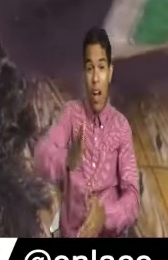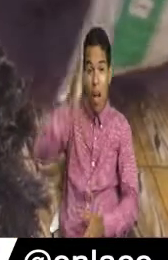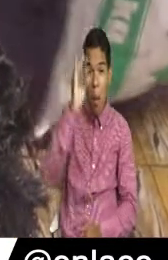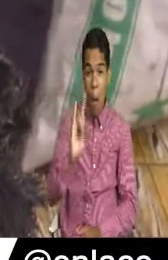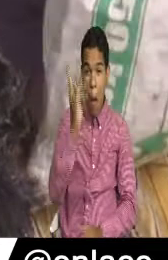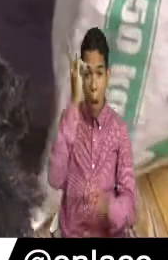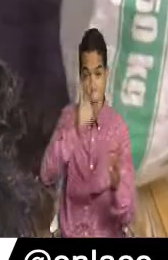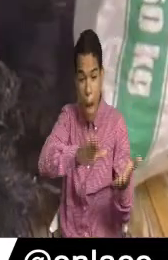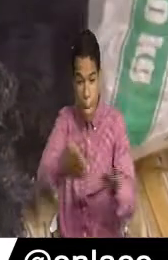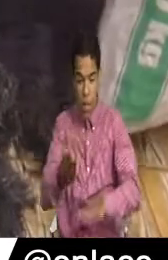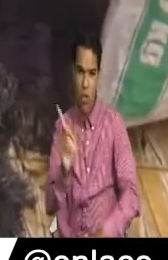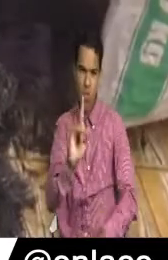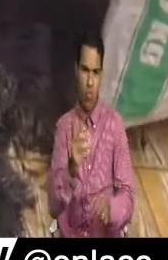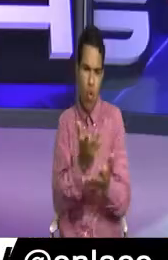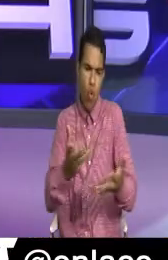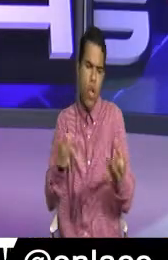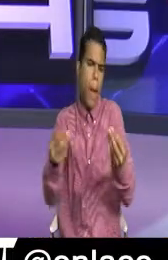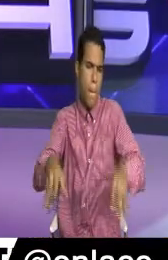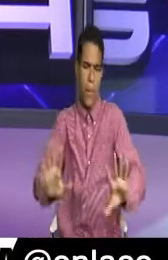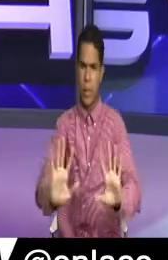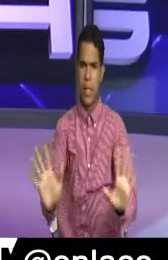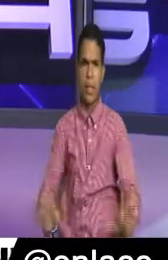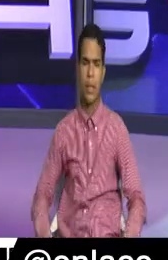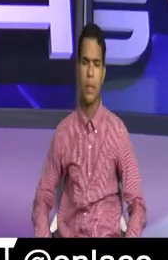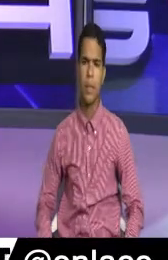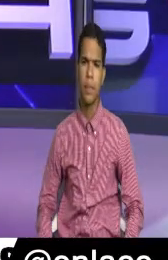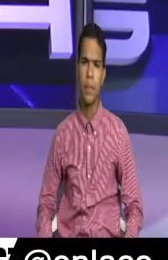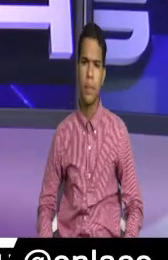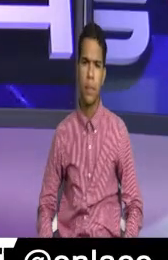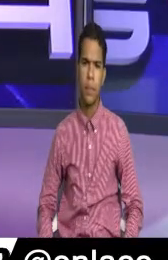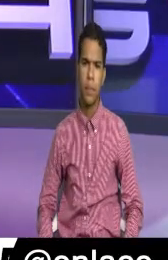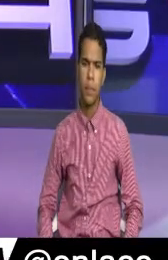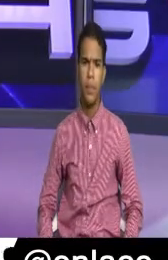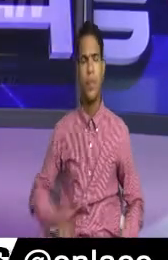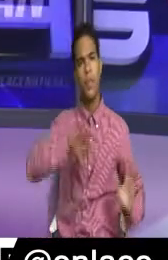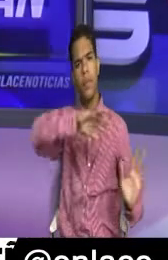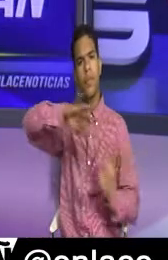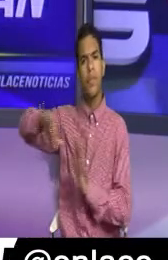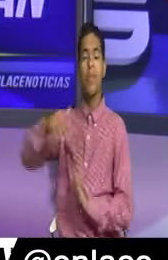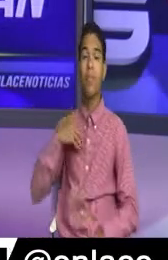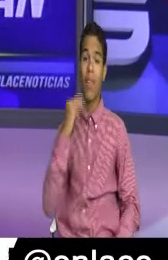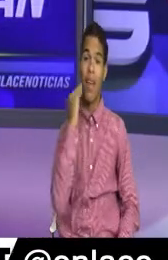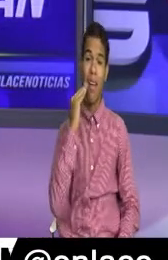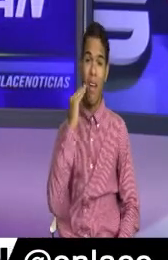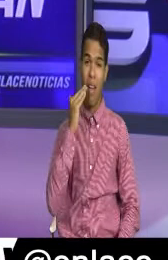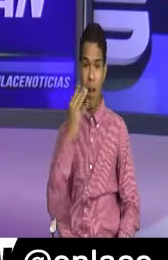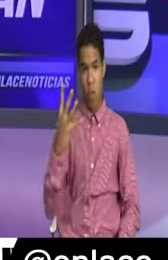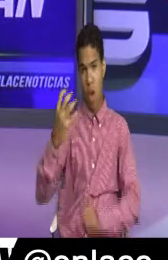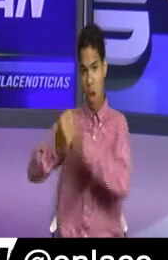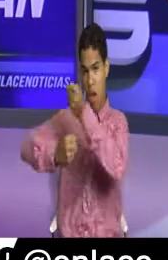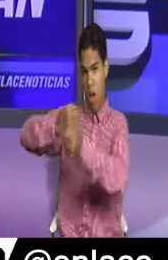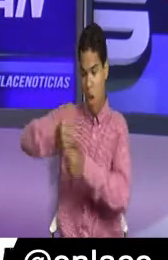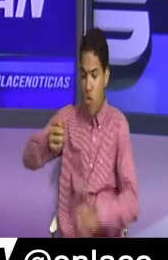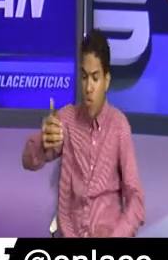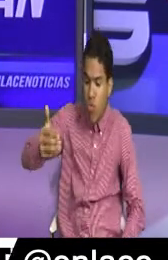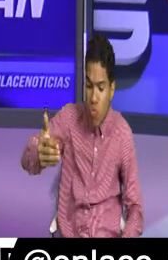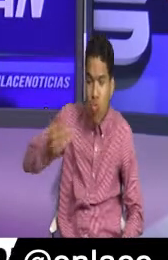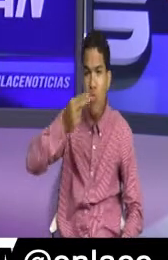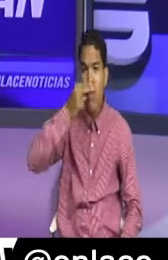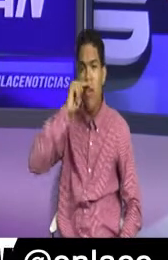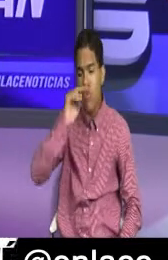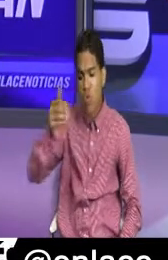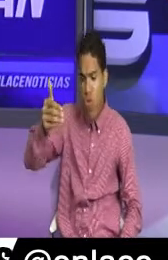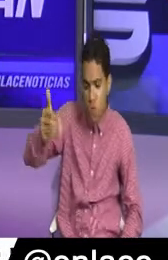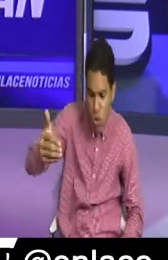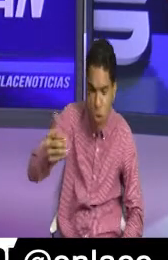daños materiales. Y una menor de 4 años está siendo buscada hace más de 24 horas en el corregimiento Yarima.